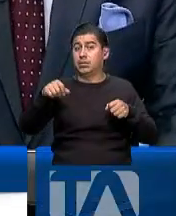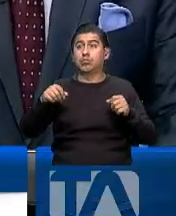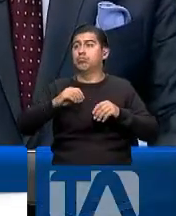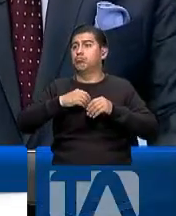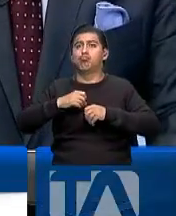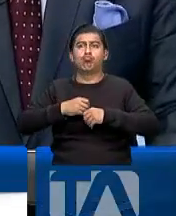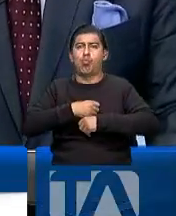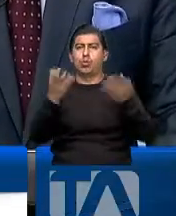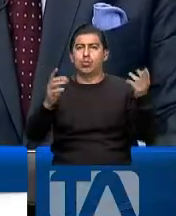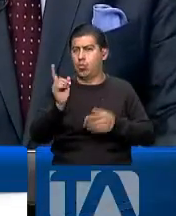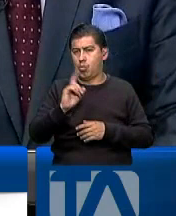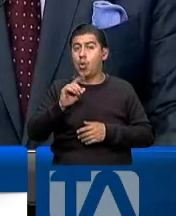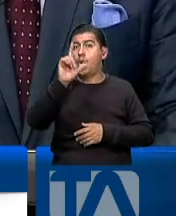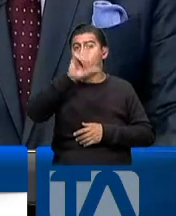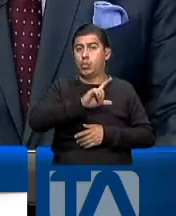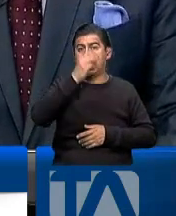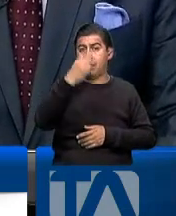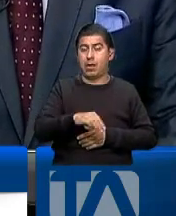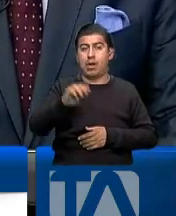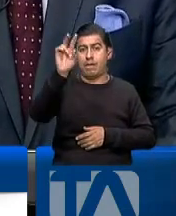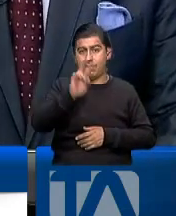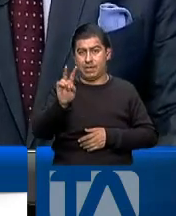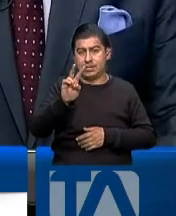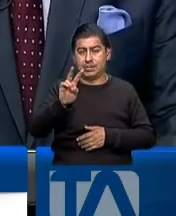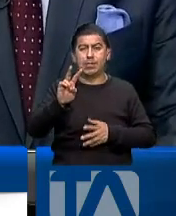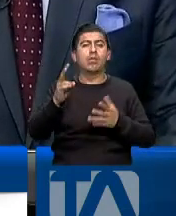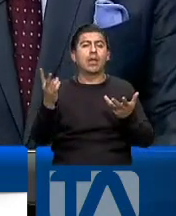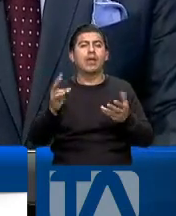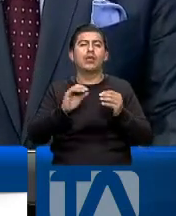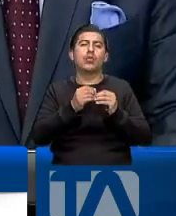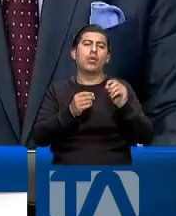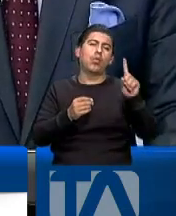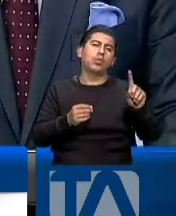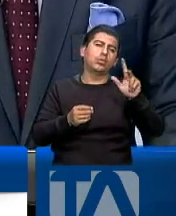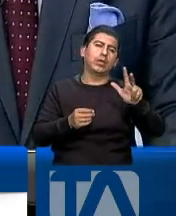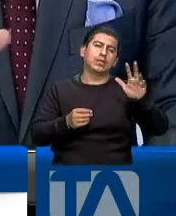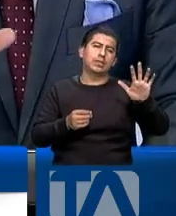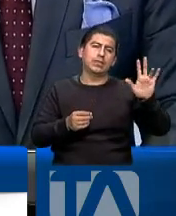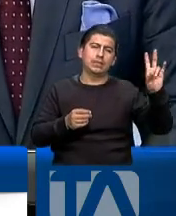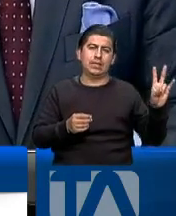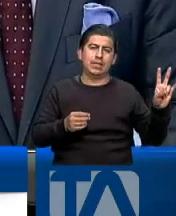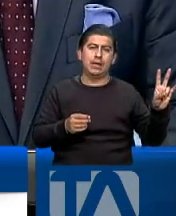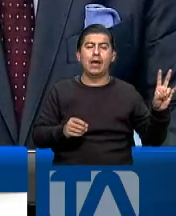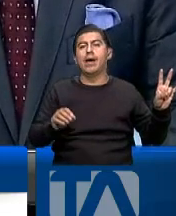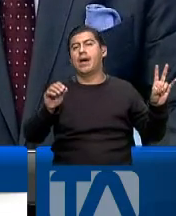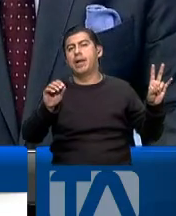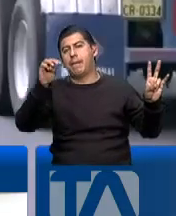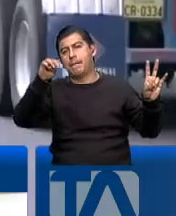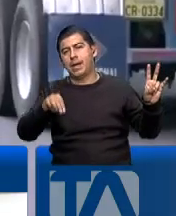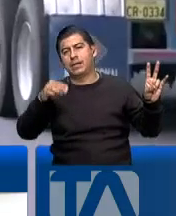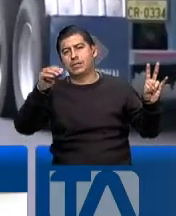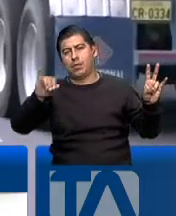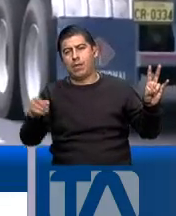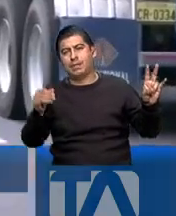decir, lunes, miércoles y viernes, placas impares, y martes, jueves y sábado, placas pares. El domingo no circula ninguno.